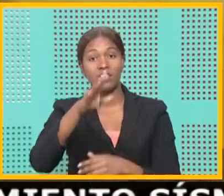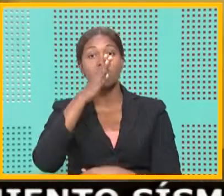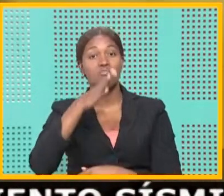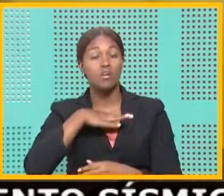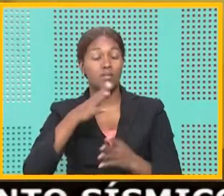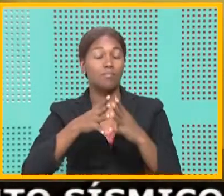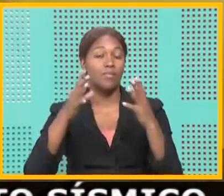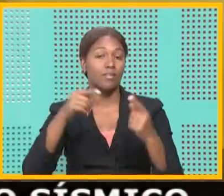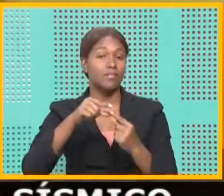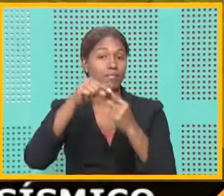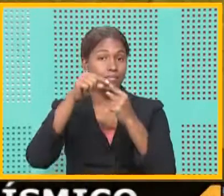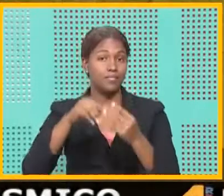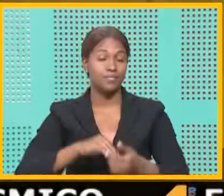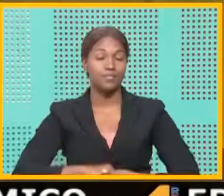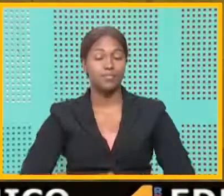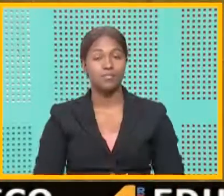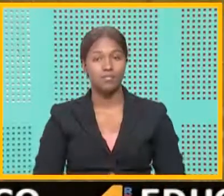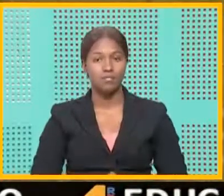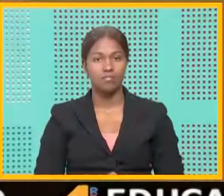¿no? Sí.